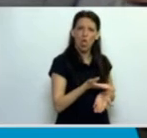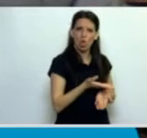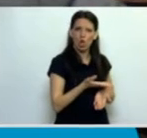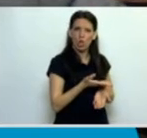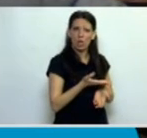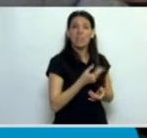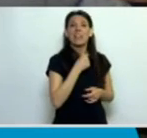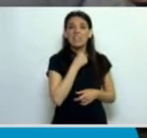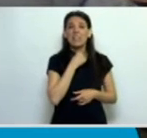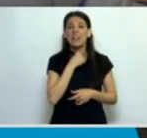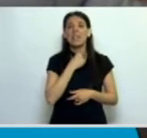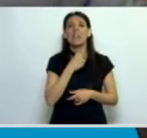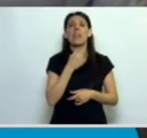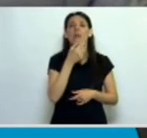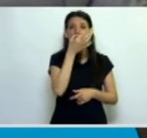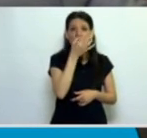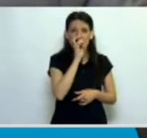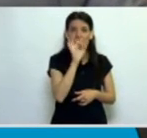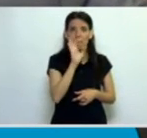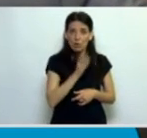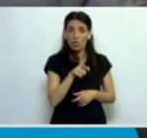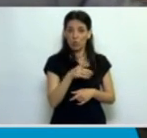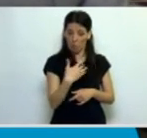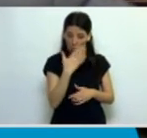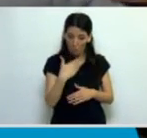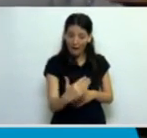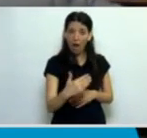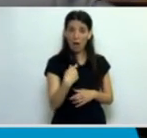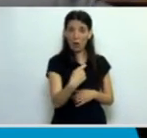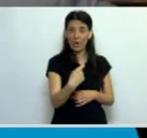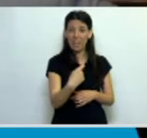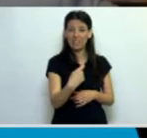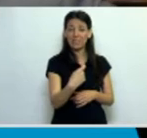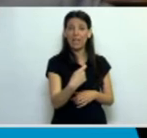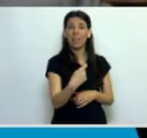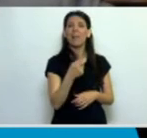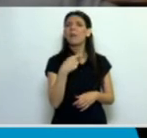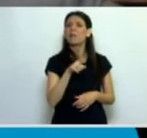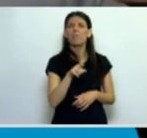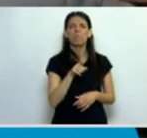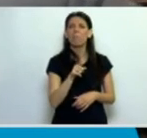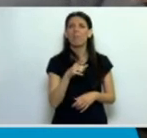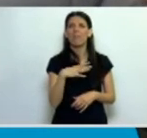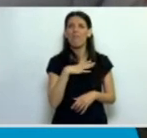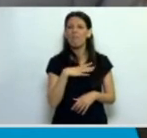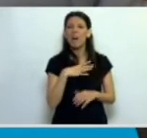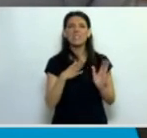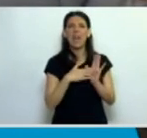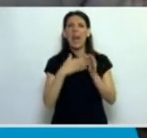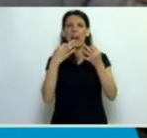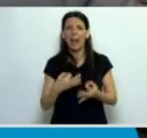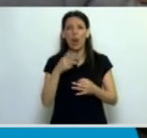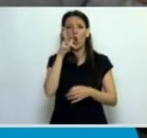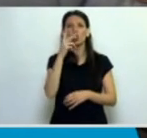al 97% de los que están en condiciones de jubilarse, pero lejos ha estado de garantizar el